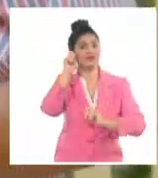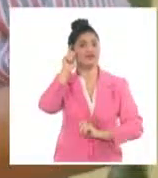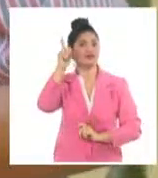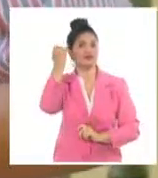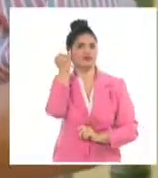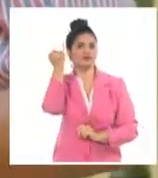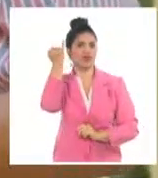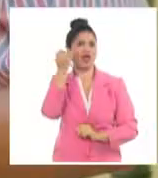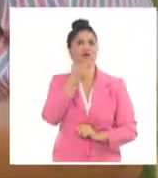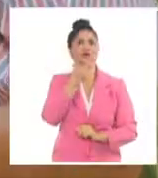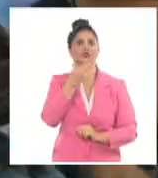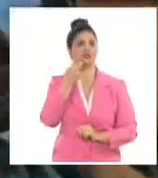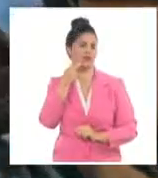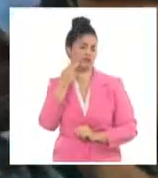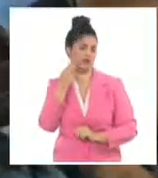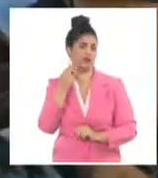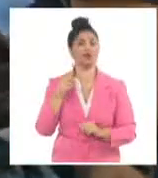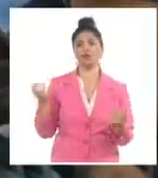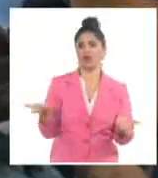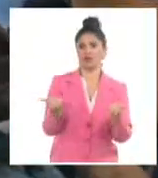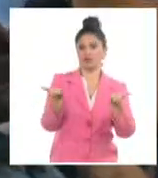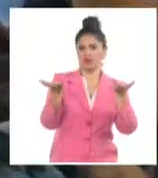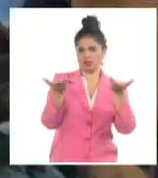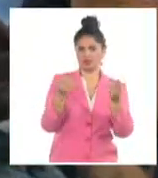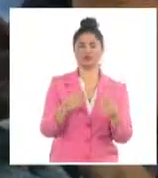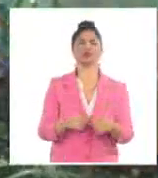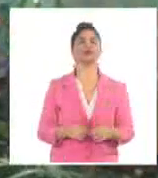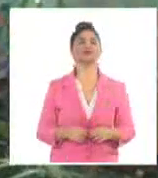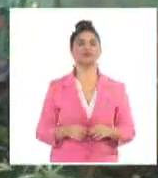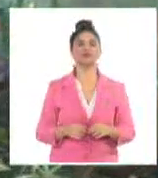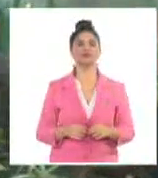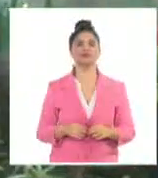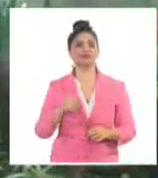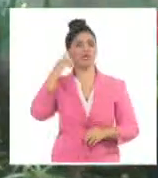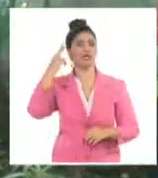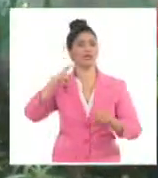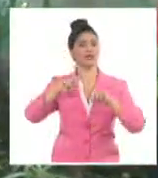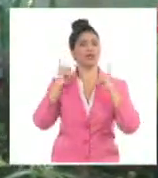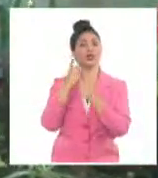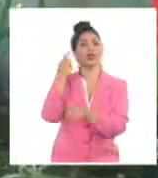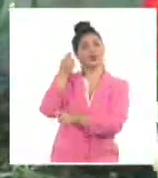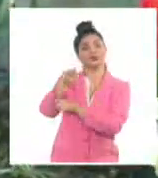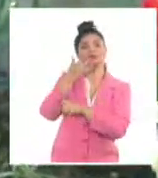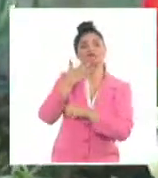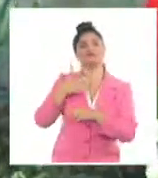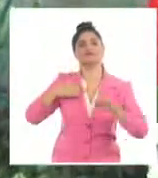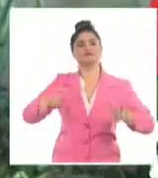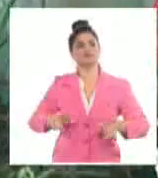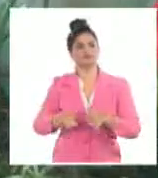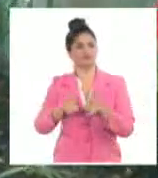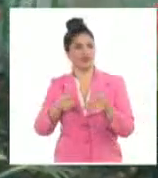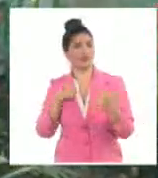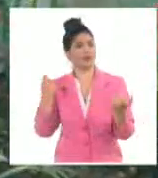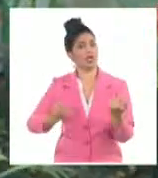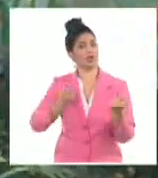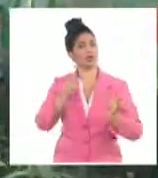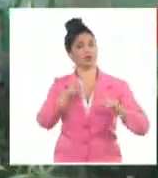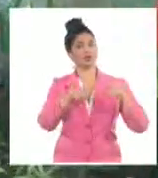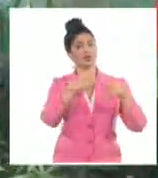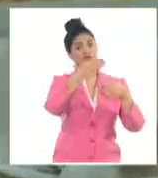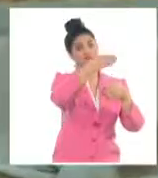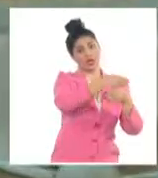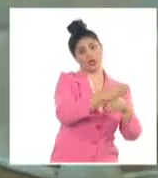dilemas que enfrentamos hoy, a bajar a Martí de los pedestales y ponerlo a la cabeza de las luchas actuales americanas que tanto necesitan la